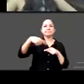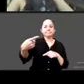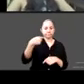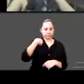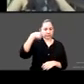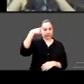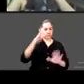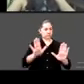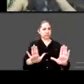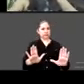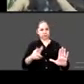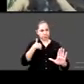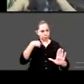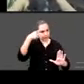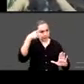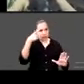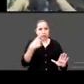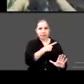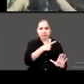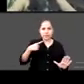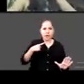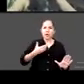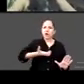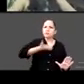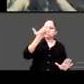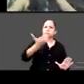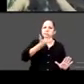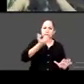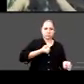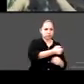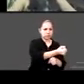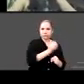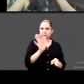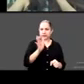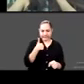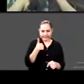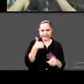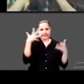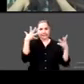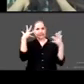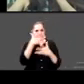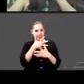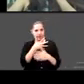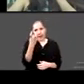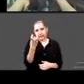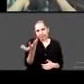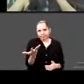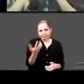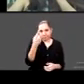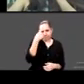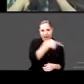responsabilizarme de la situación y reparar el daño cometido. Y entonces eso le hará mucho bien a un niño, porque el dolor no